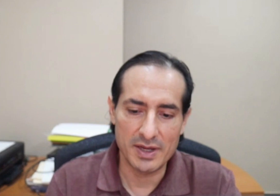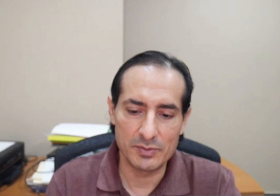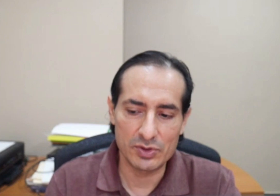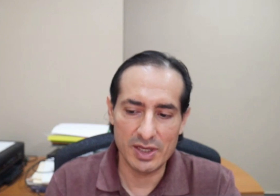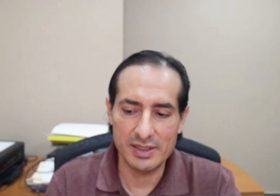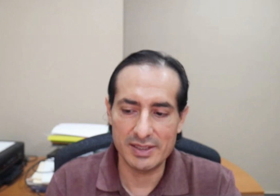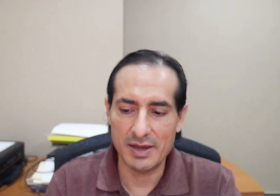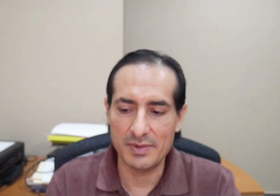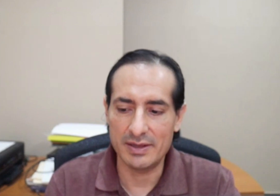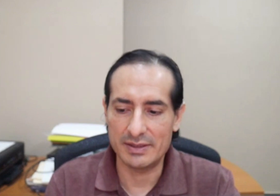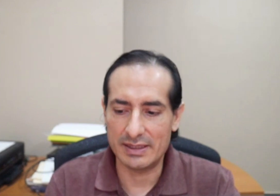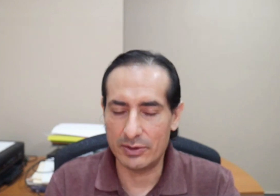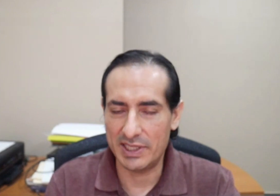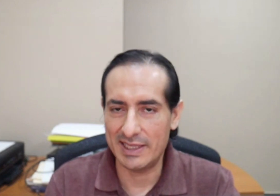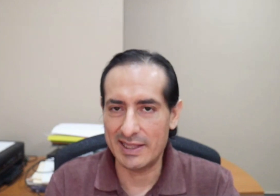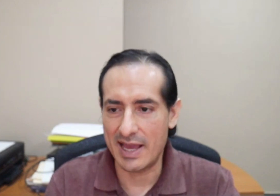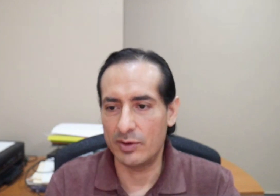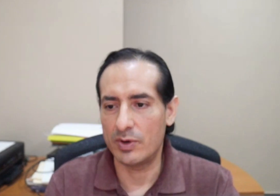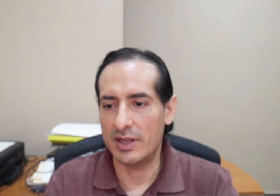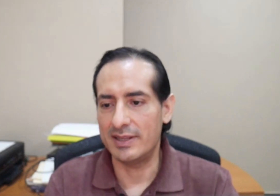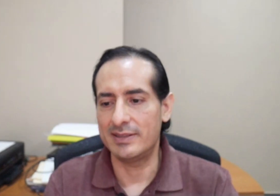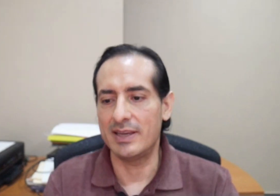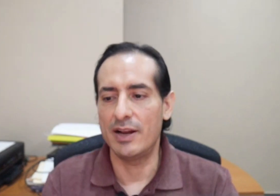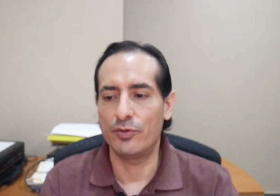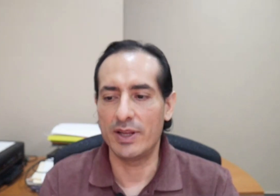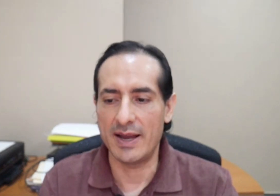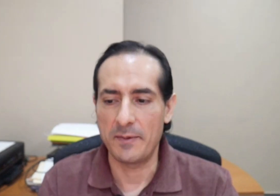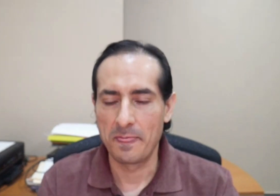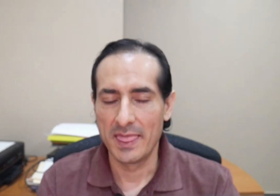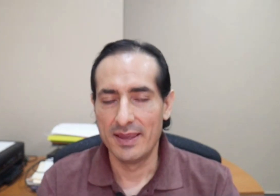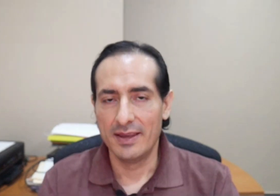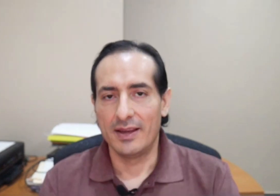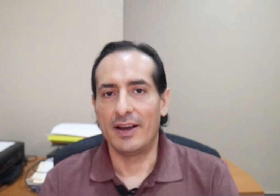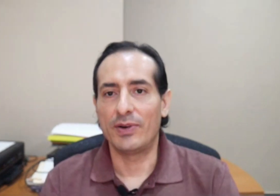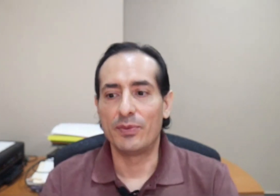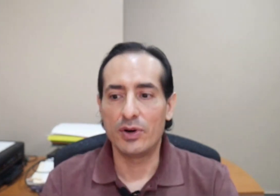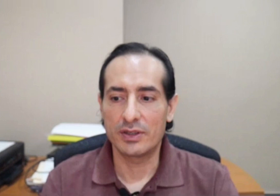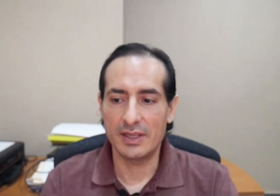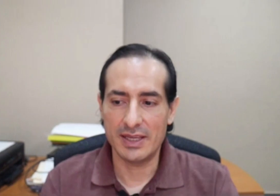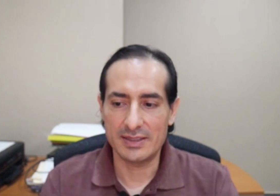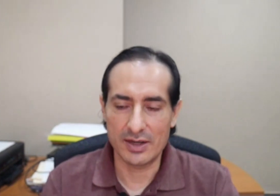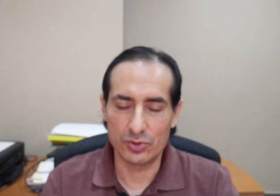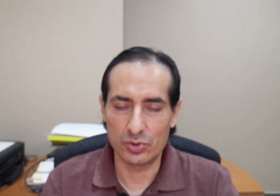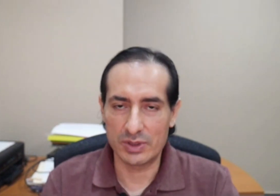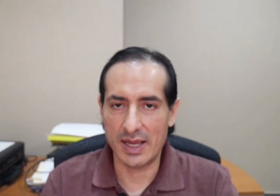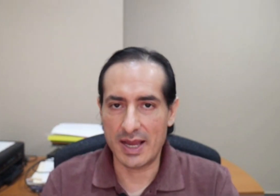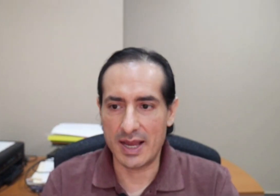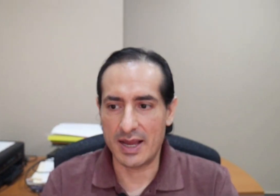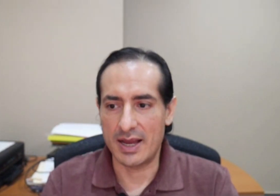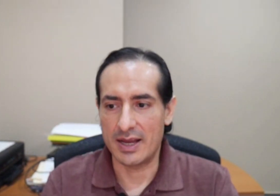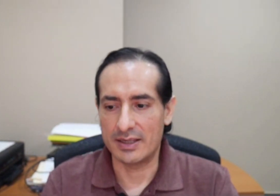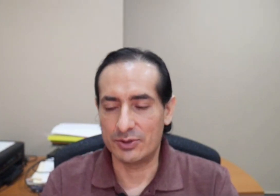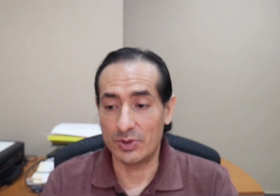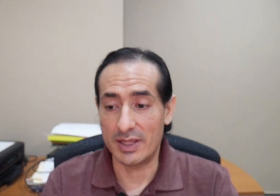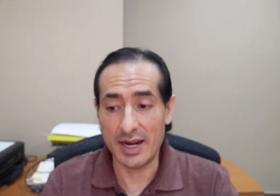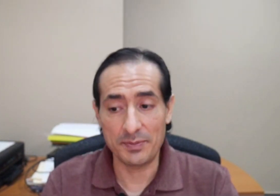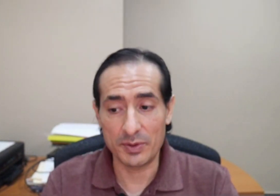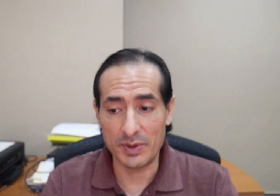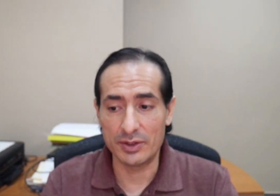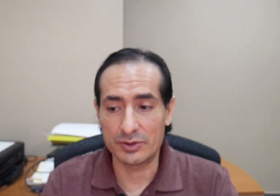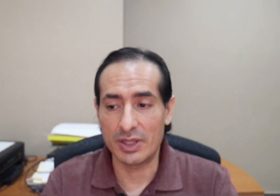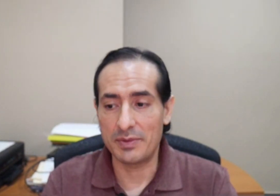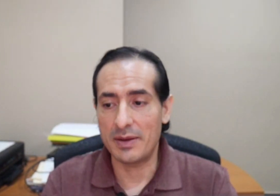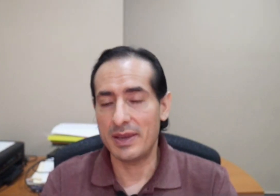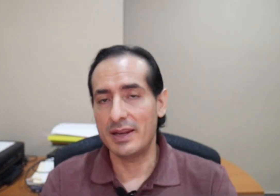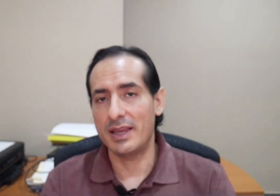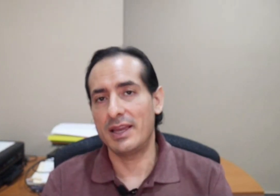muchos esperábamos que el dictamen original o el inicial fuera a favor de esta consulta ciudadana, pero